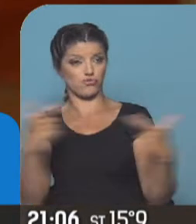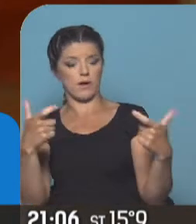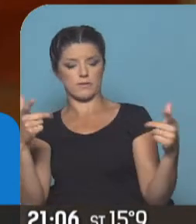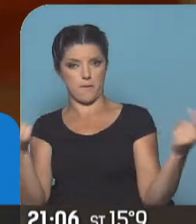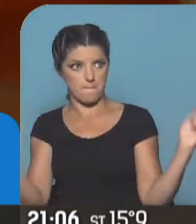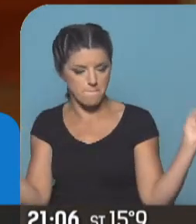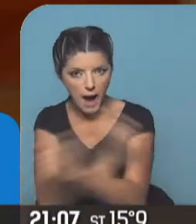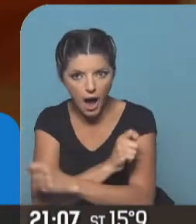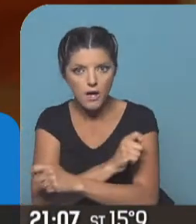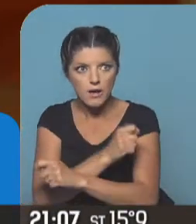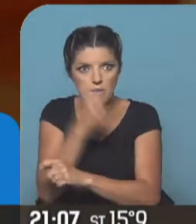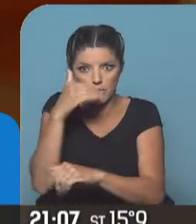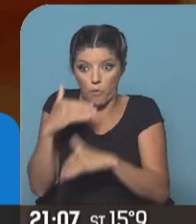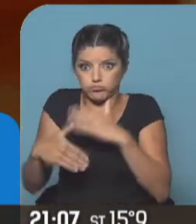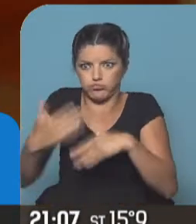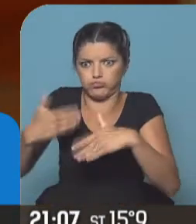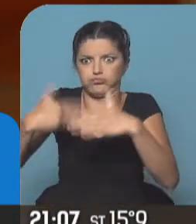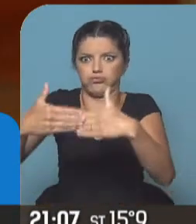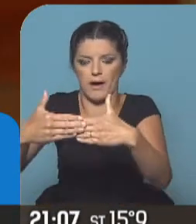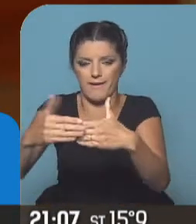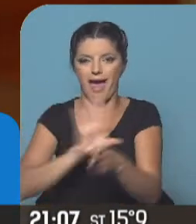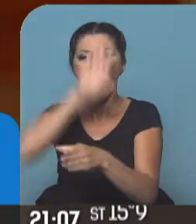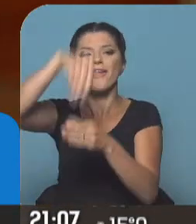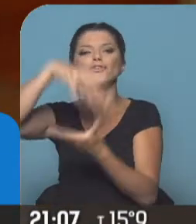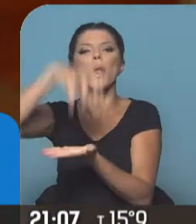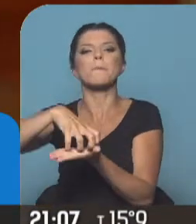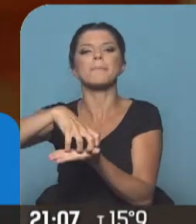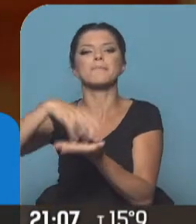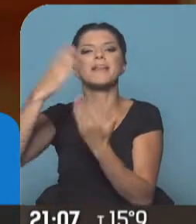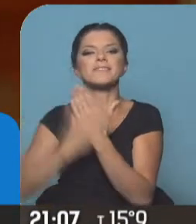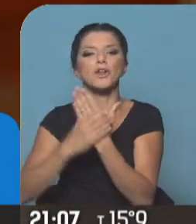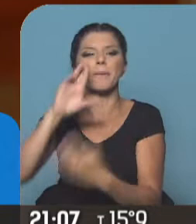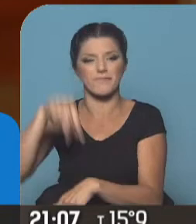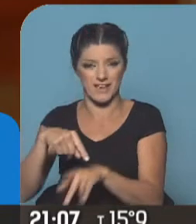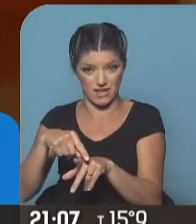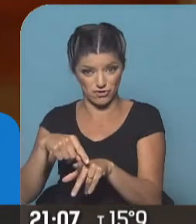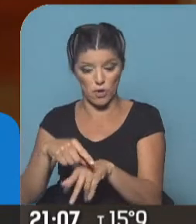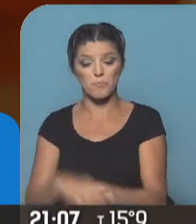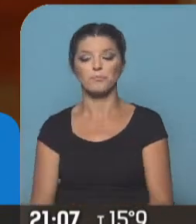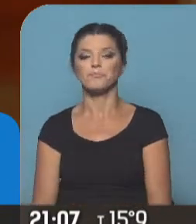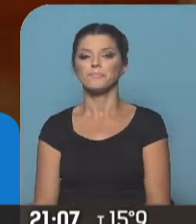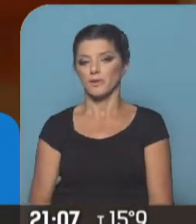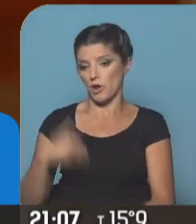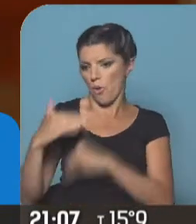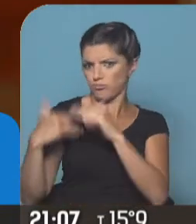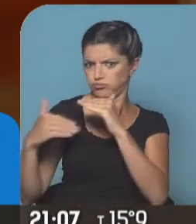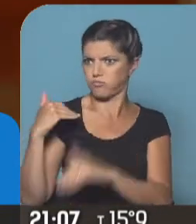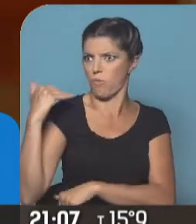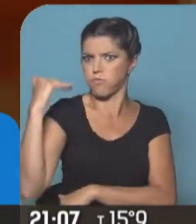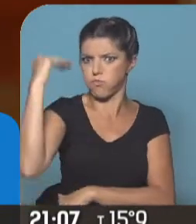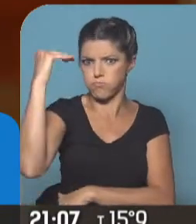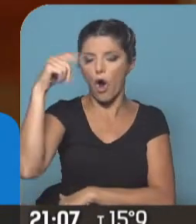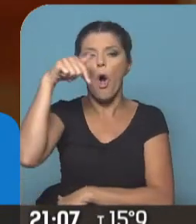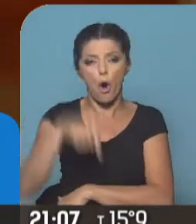funcionario en el Ministerio de Planificación, ya cuando en el gobierno nacional de Néstor Kirchner, y así ascendió y